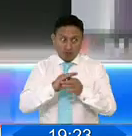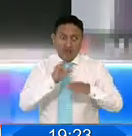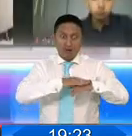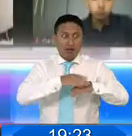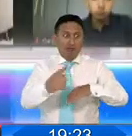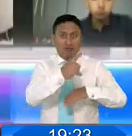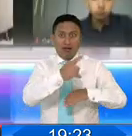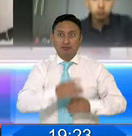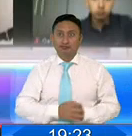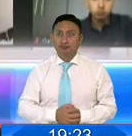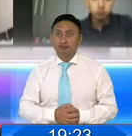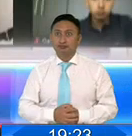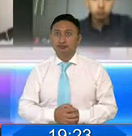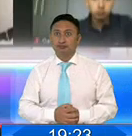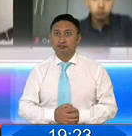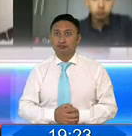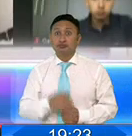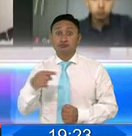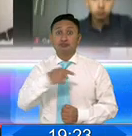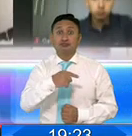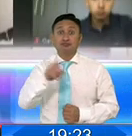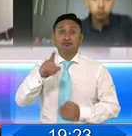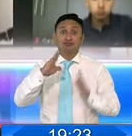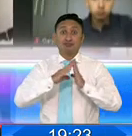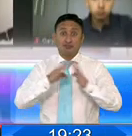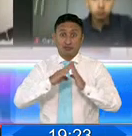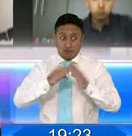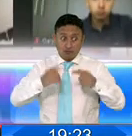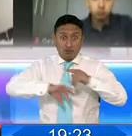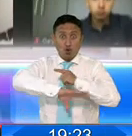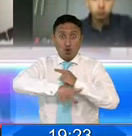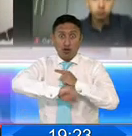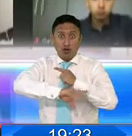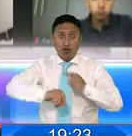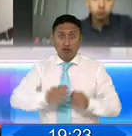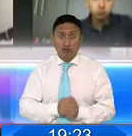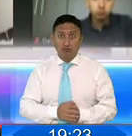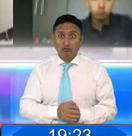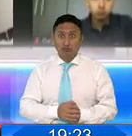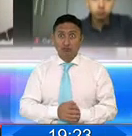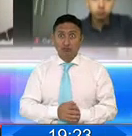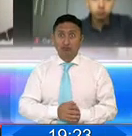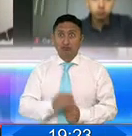hecho. ¿Dónde? Están robando la casa de la mamá.